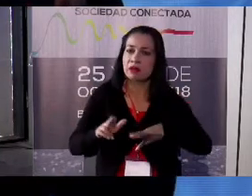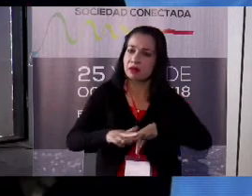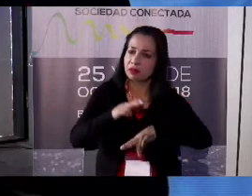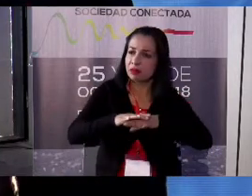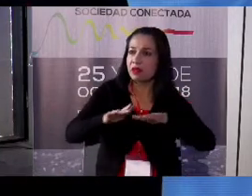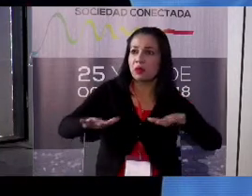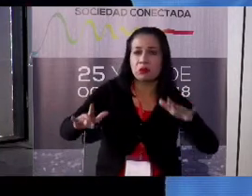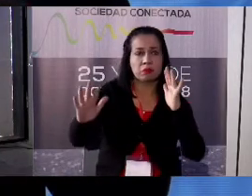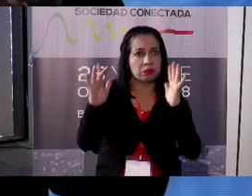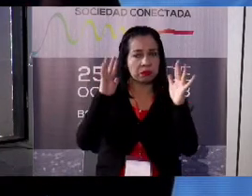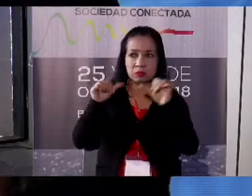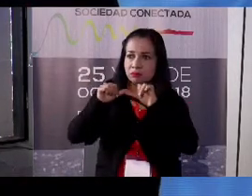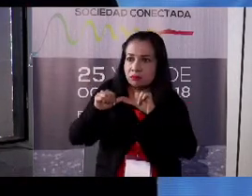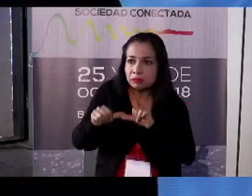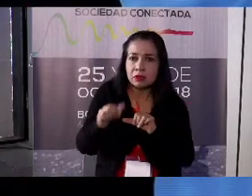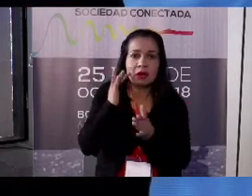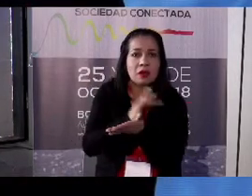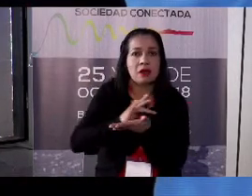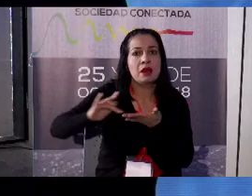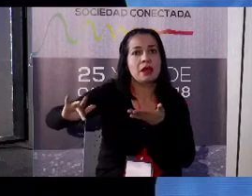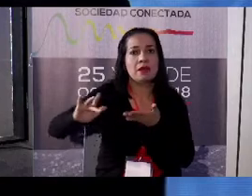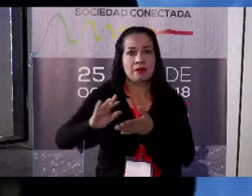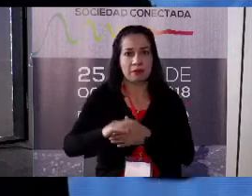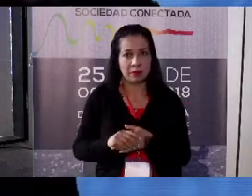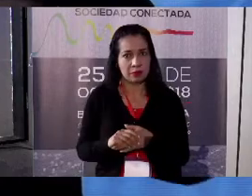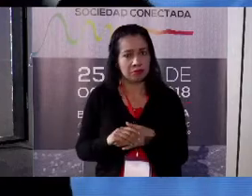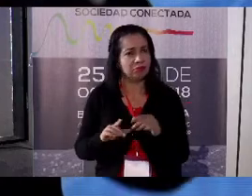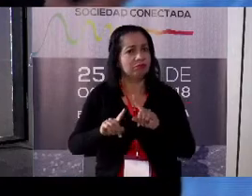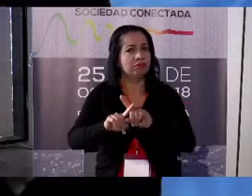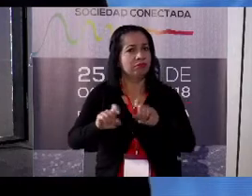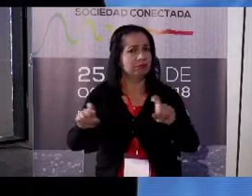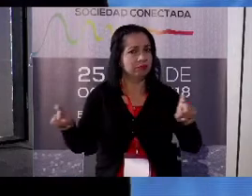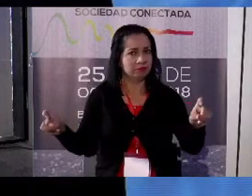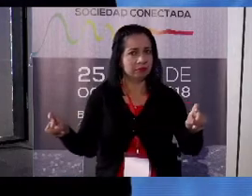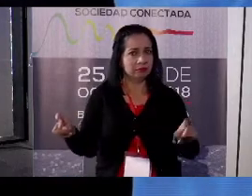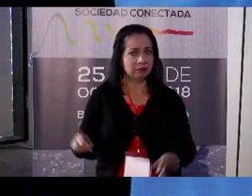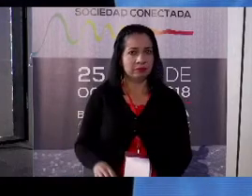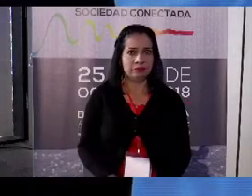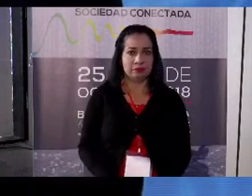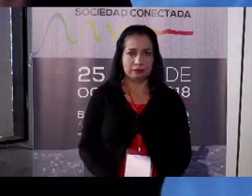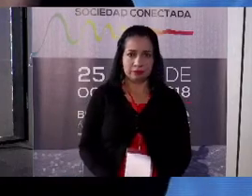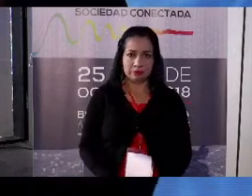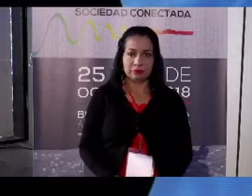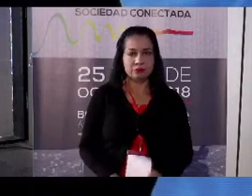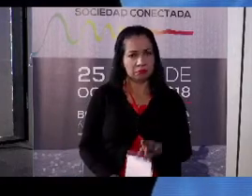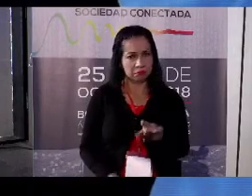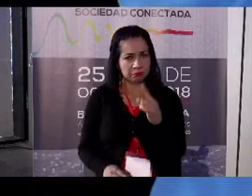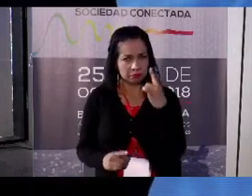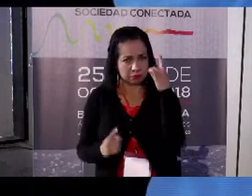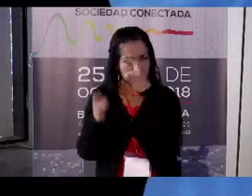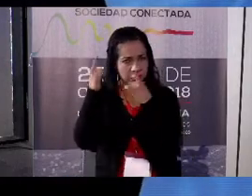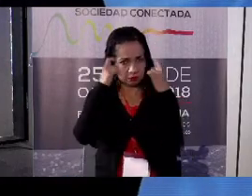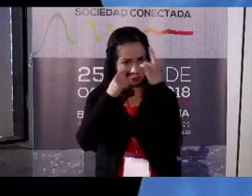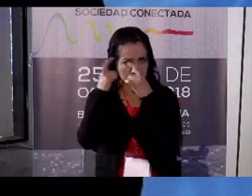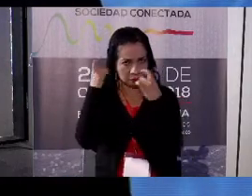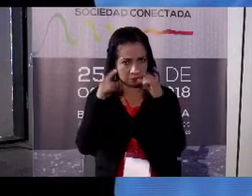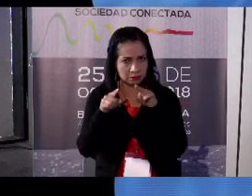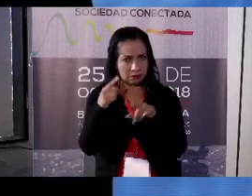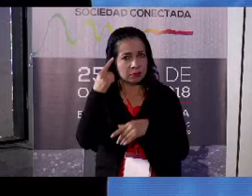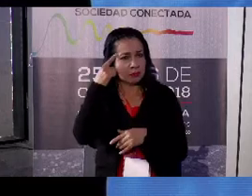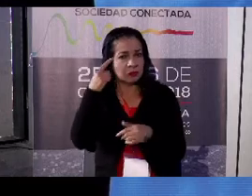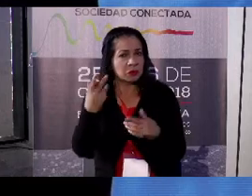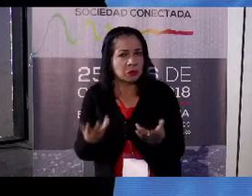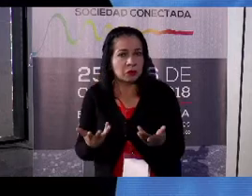sostenibles sin contaminación etcétera etcétera etcétera se han puesto ustedes a pensar se Han detenido en algún